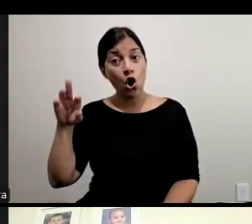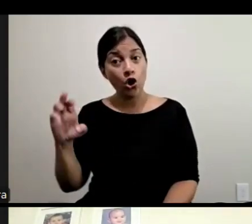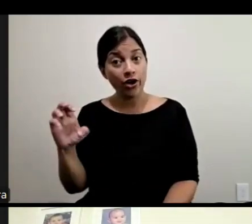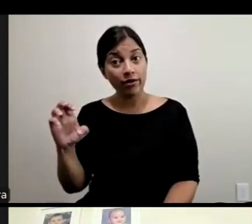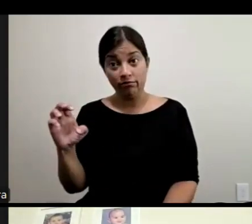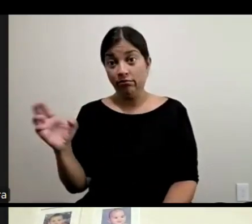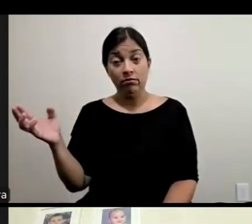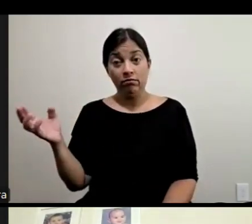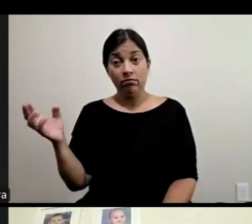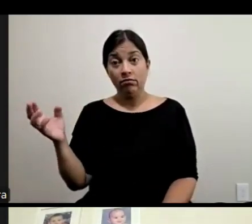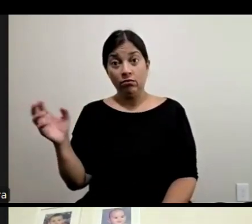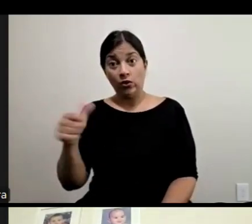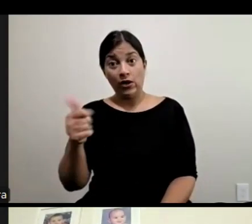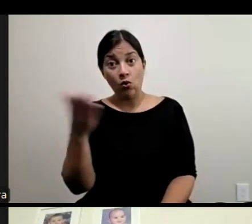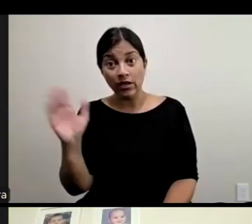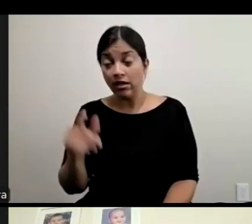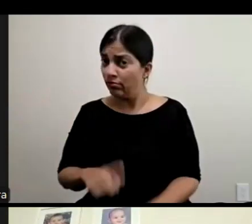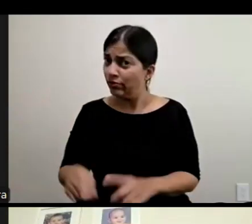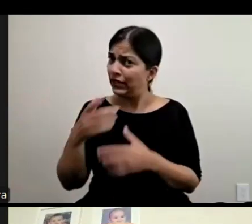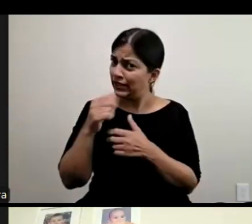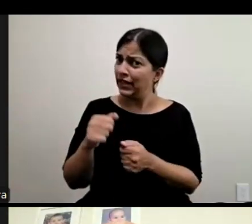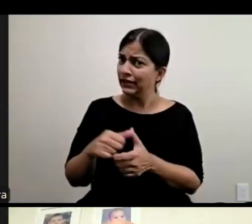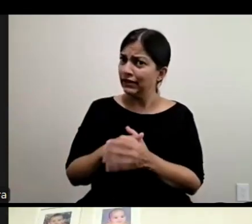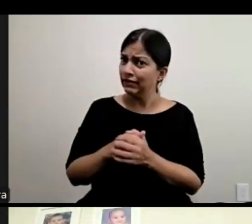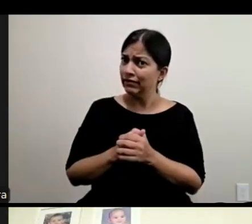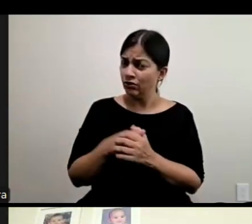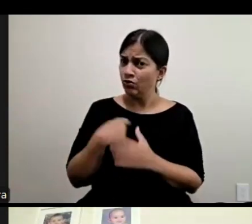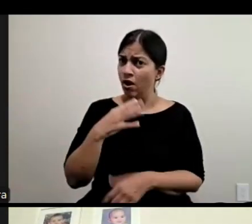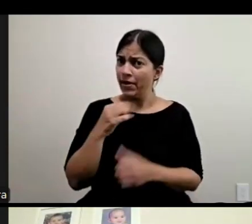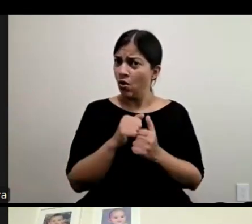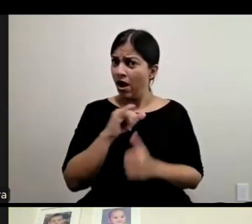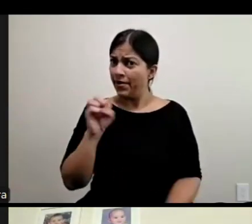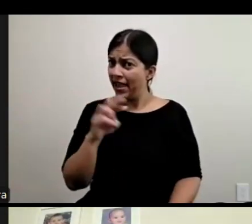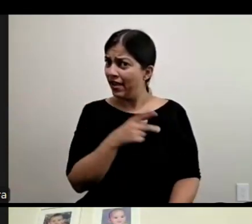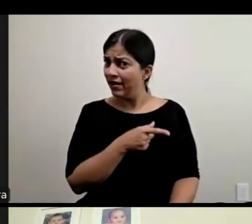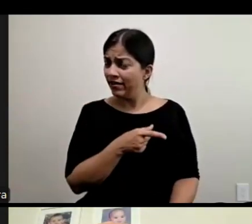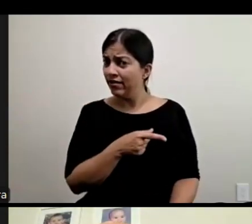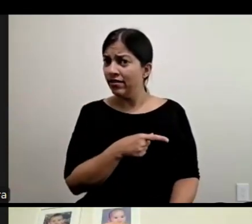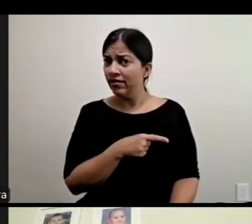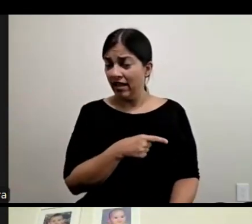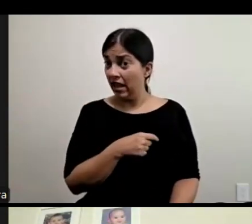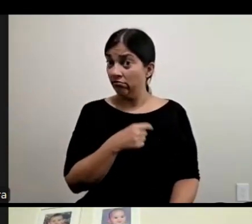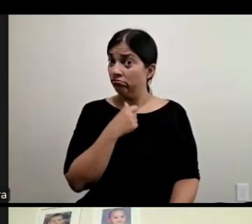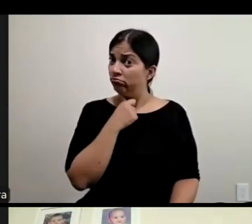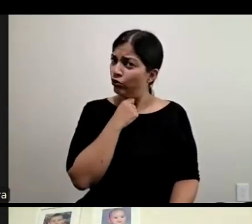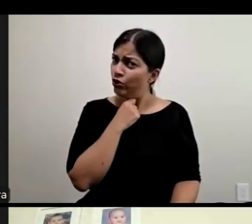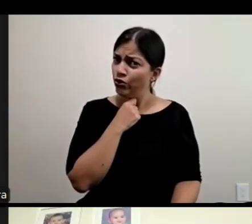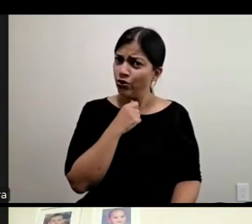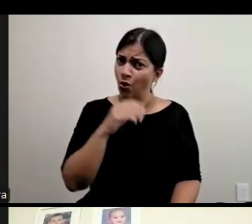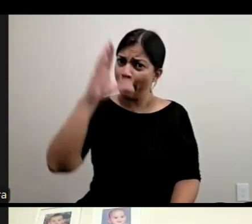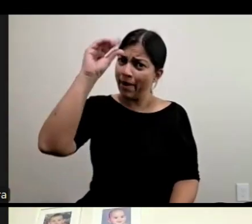porque lo hemos hablado, Javier, de hecho, tú lo sabes, porque has bailado ballet también, y es bien curioso cómo los varones, o